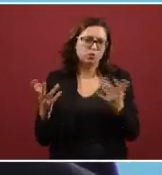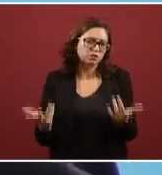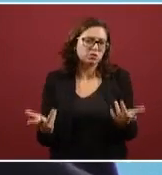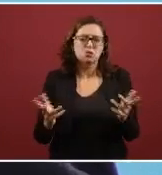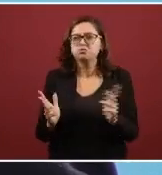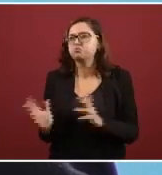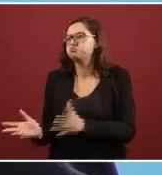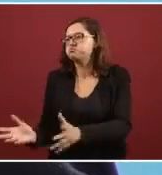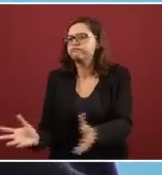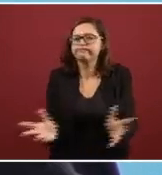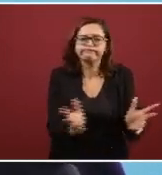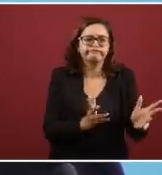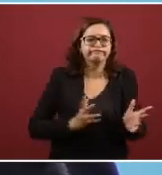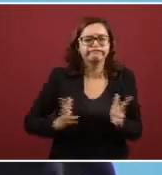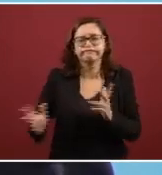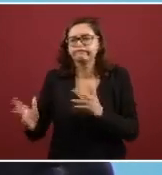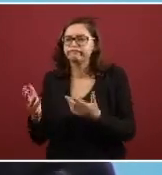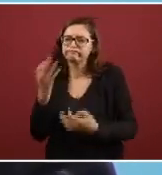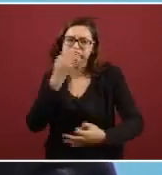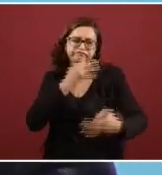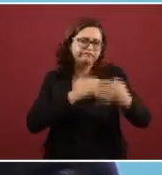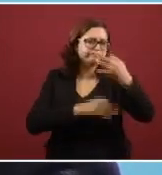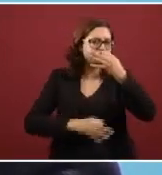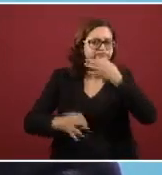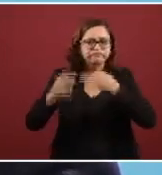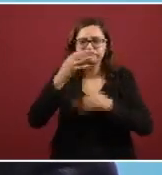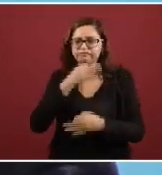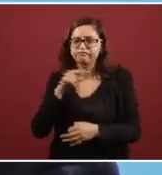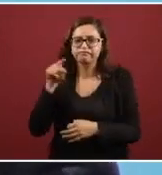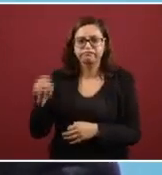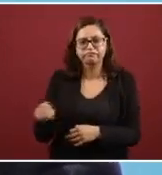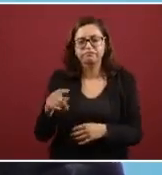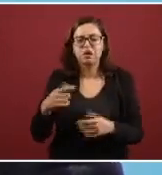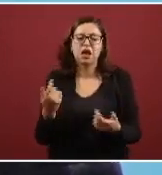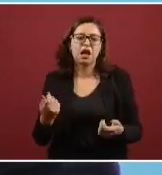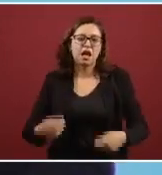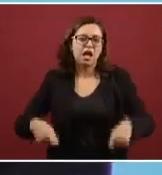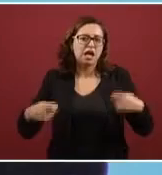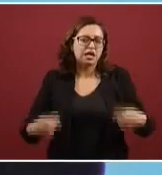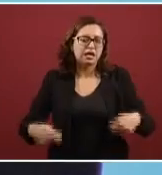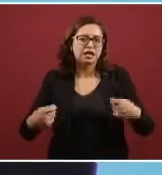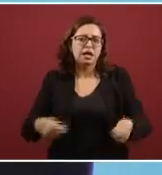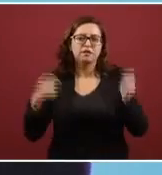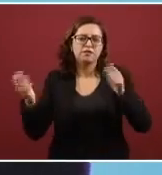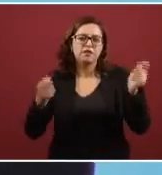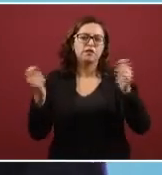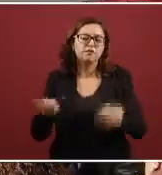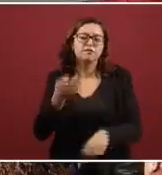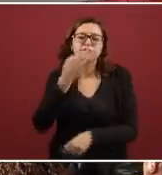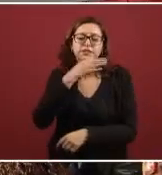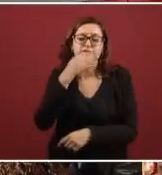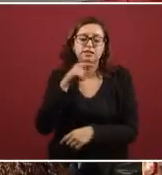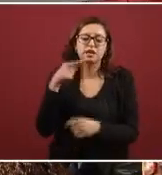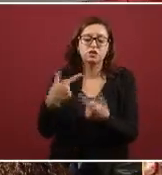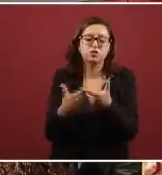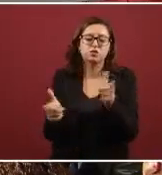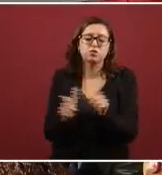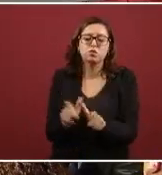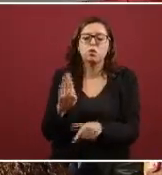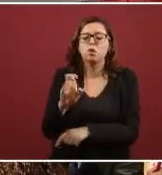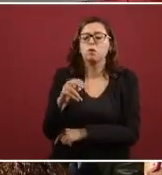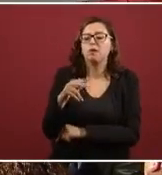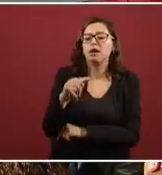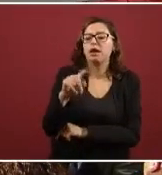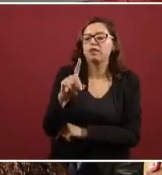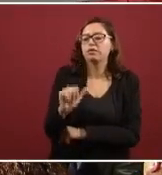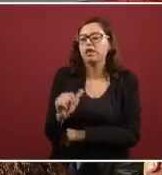popular y amenizada por la original banda El Limón. Eso es en respecto al programa del 15. El 16